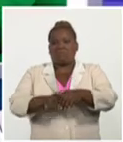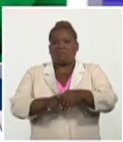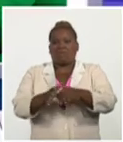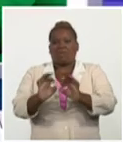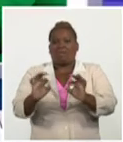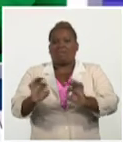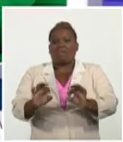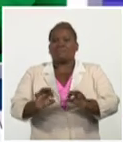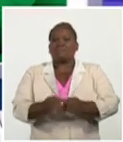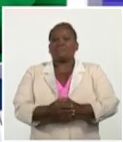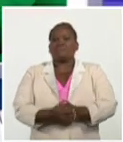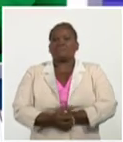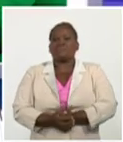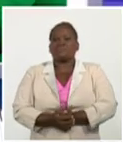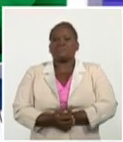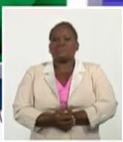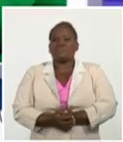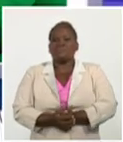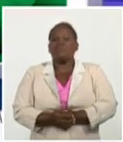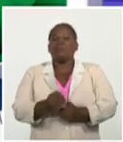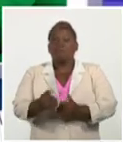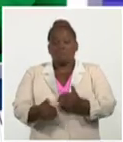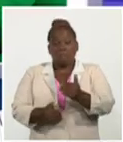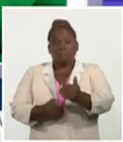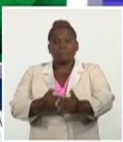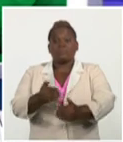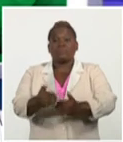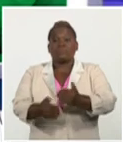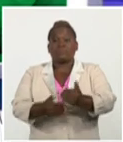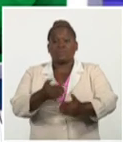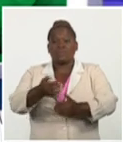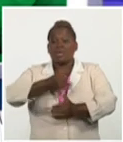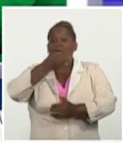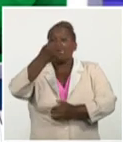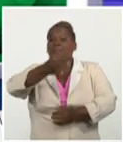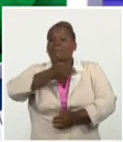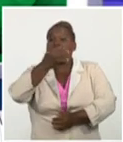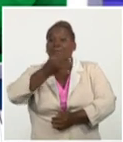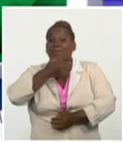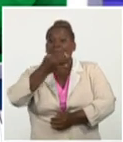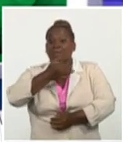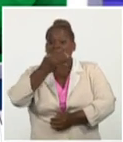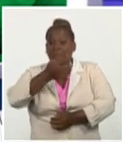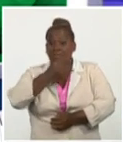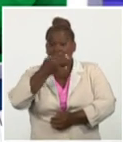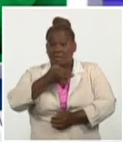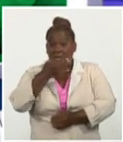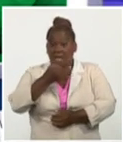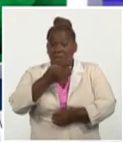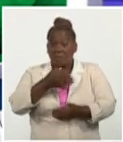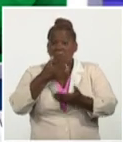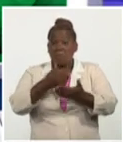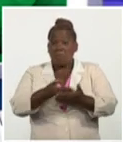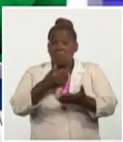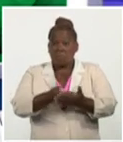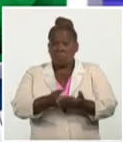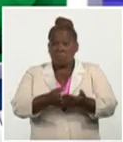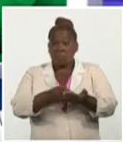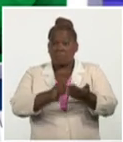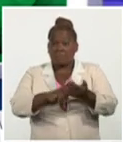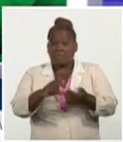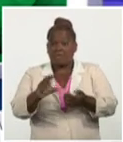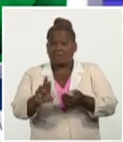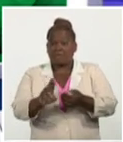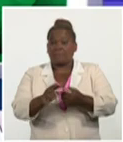obstante, haber procesado, como dijimos inicialmente, un número de muestras para el diagnóstico. De